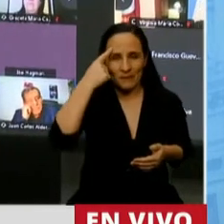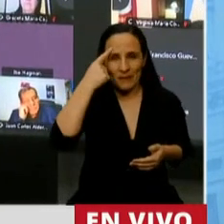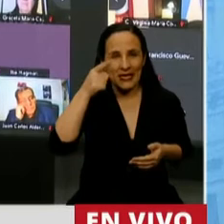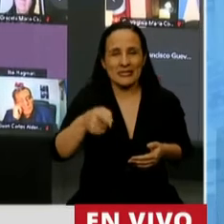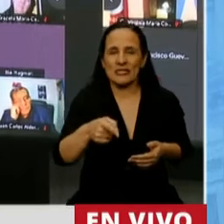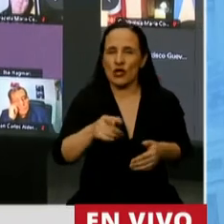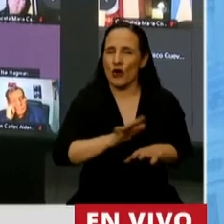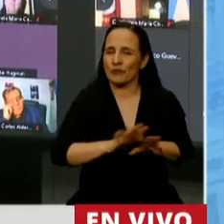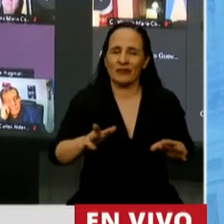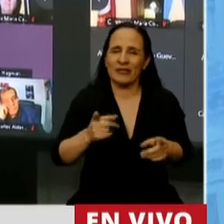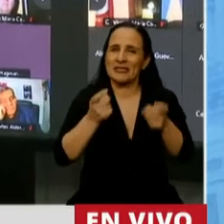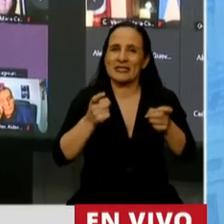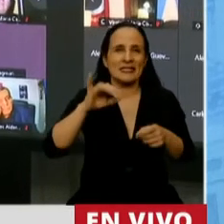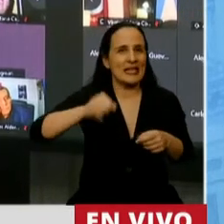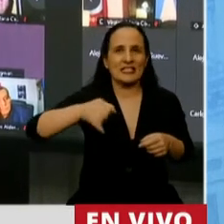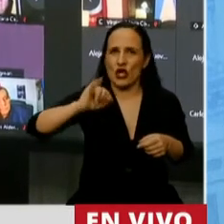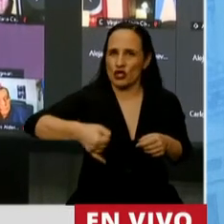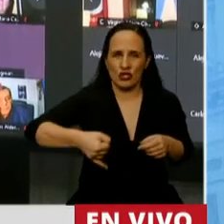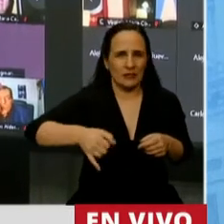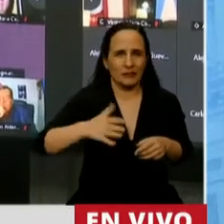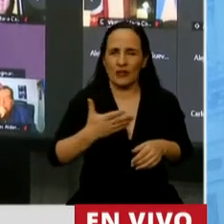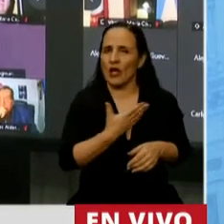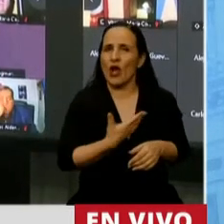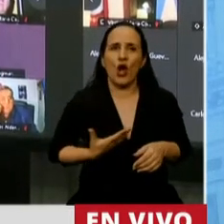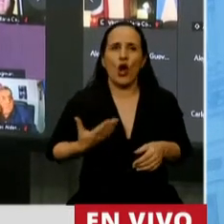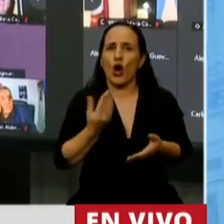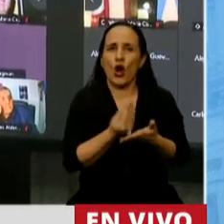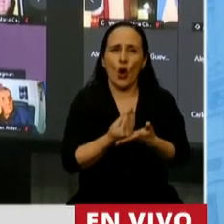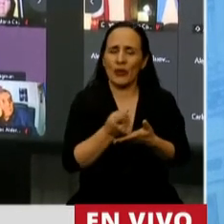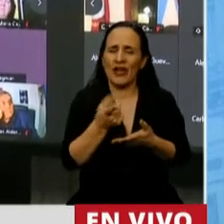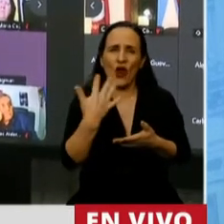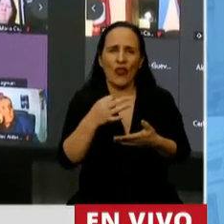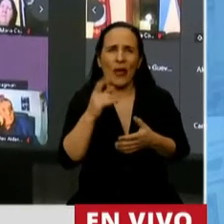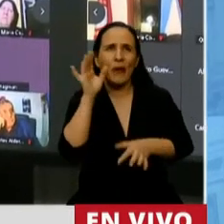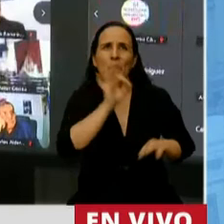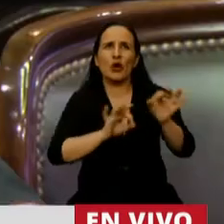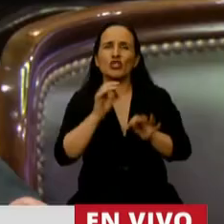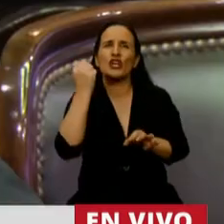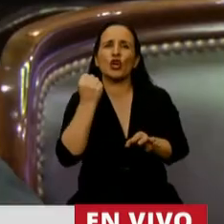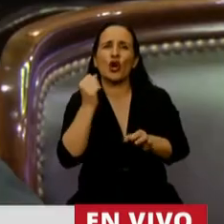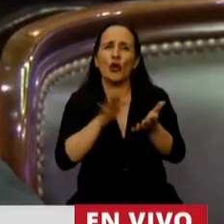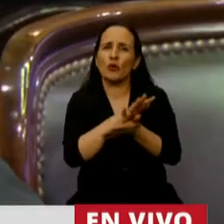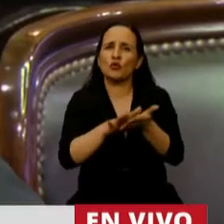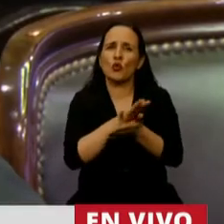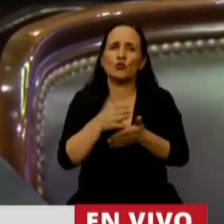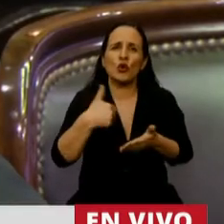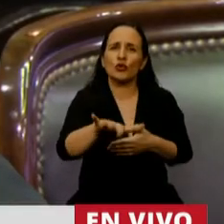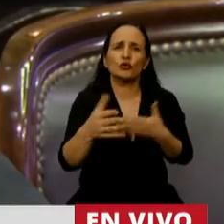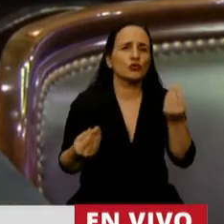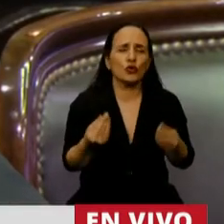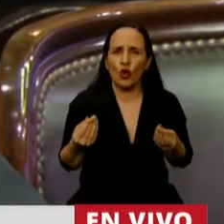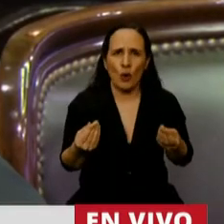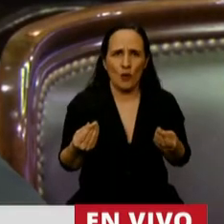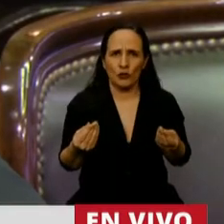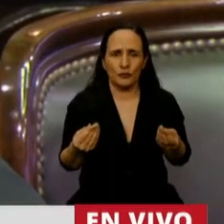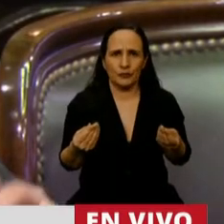absolutamente indispensable que el gobierno defina un proyecto económico para resolver esta situación.